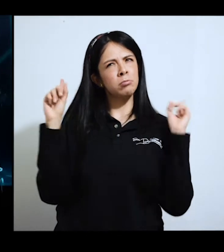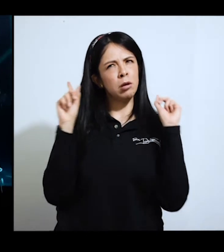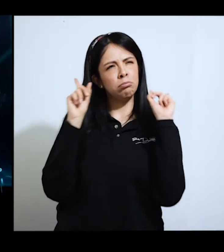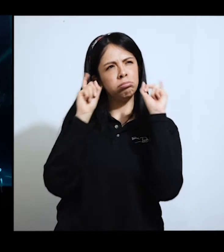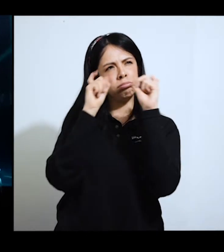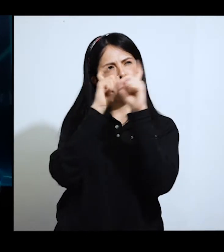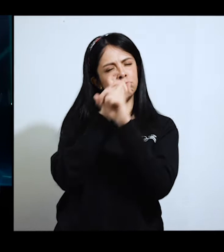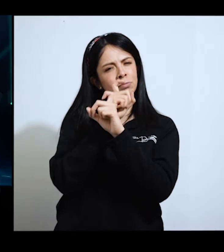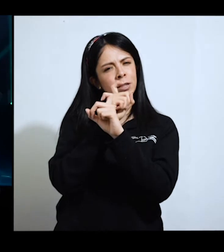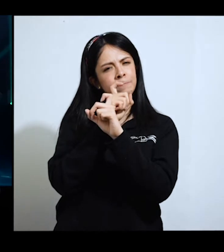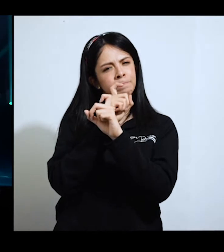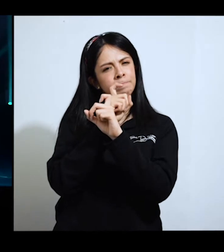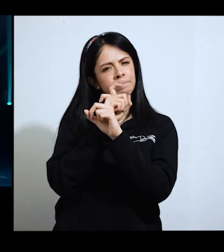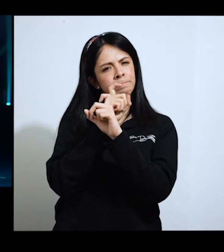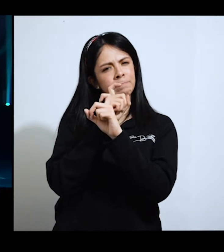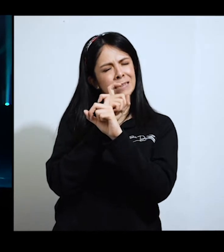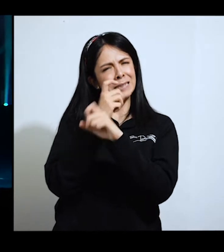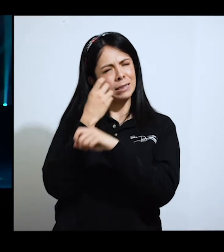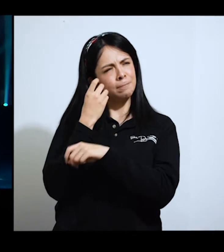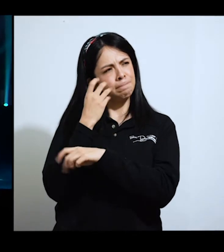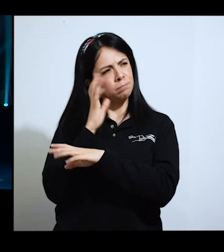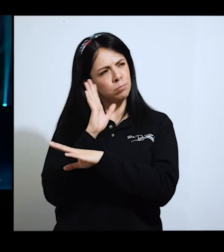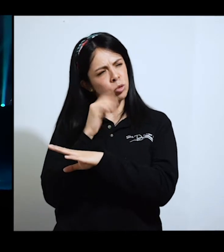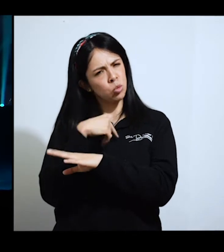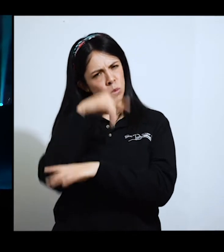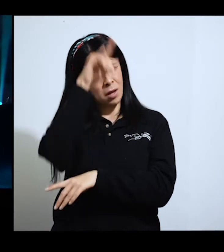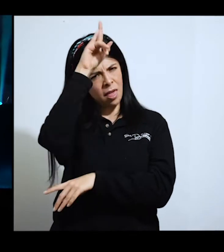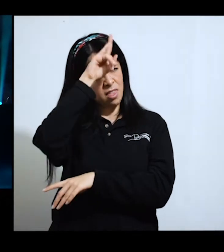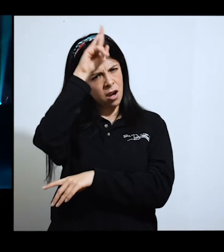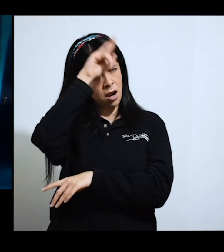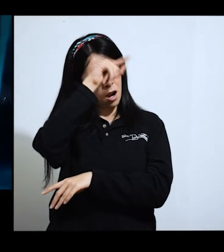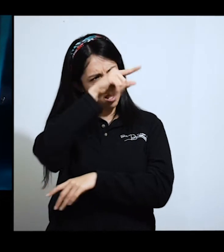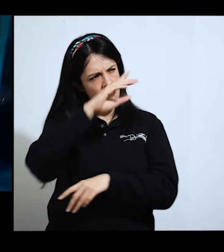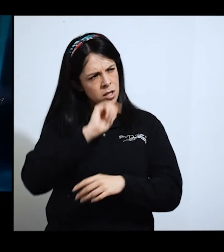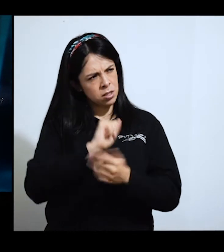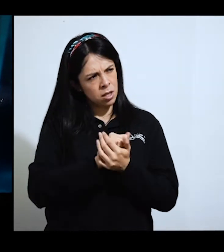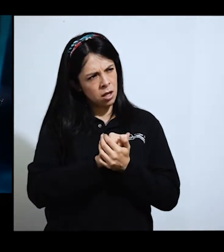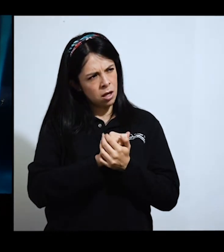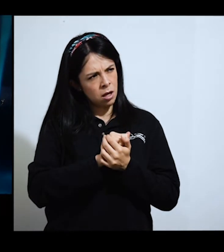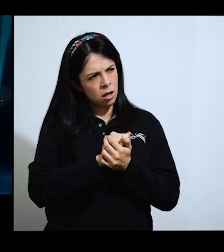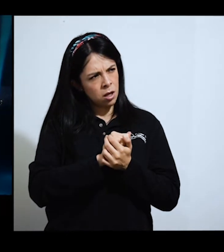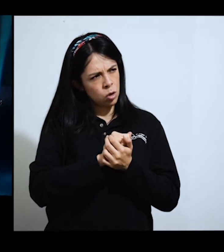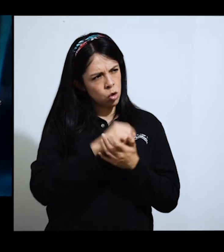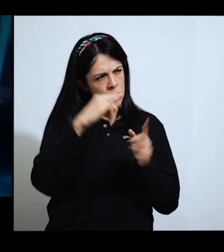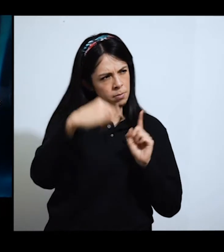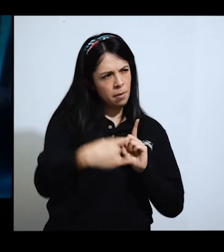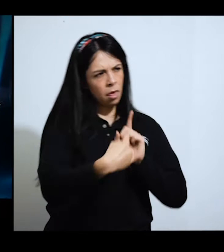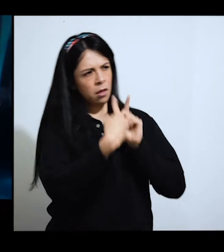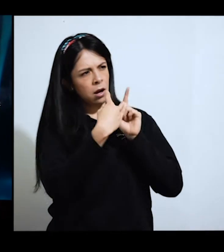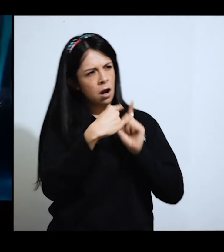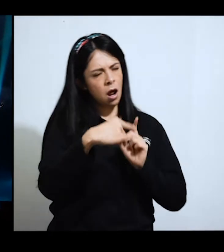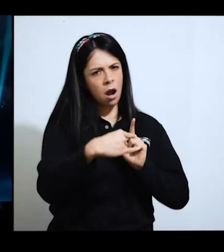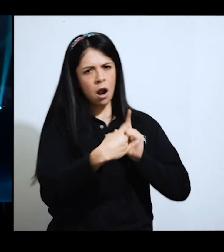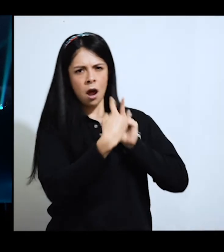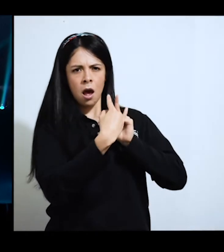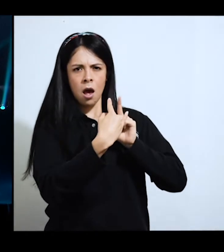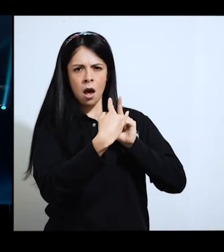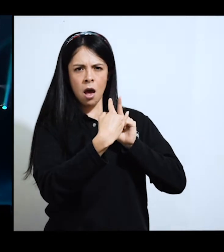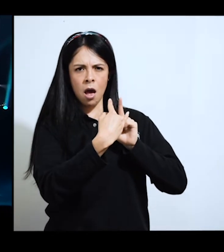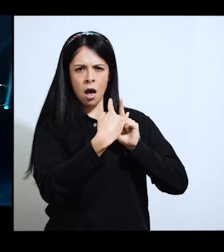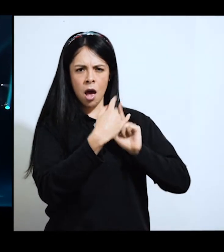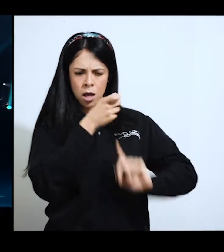pregunta que nos hacemos nosotros los cristianos es esta: ¿puede el enemigo